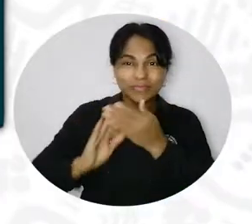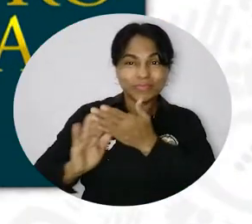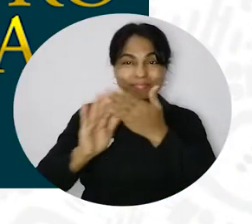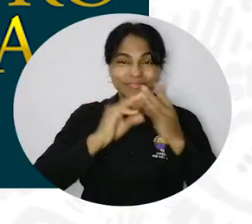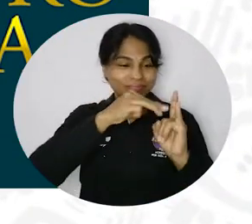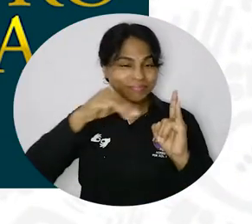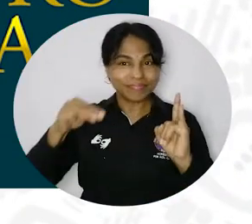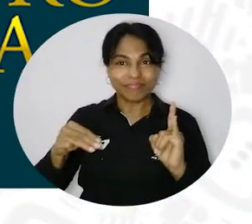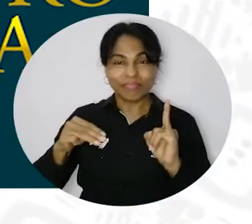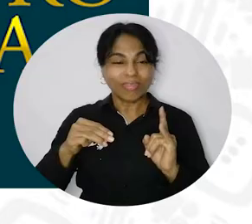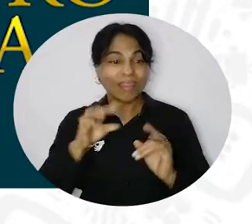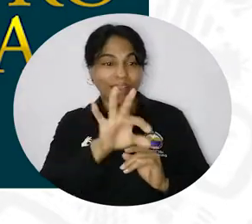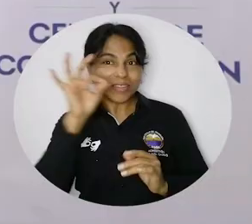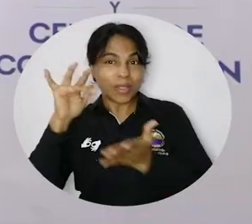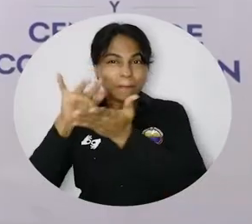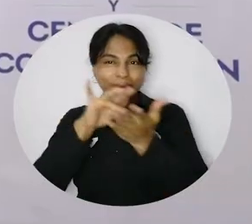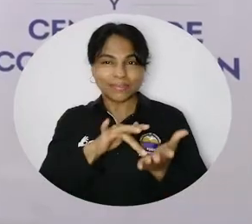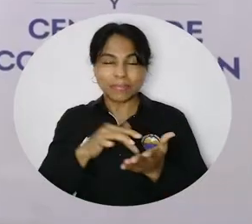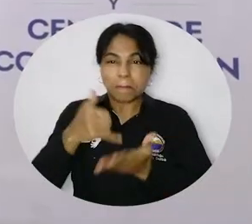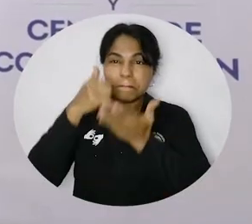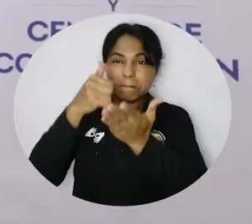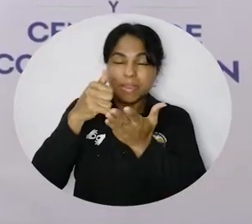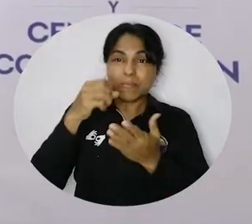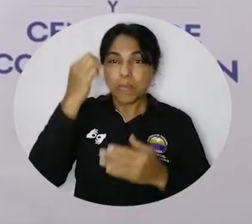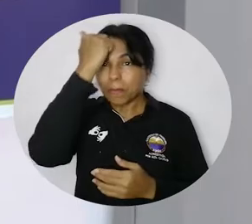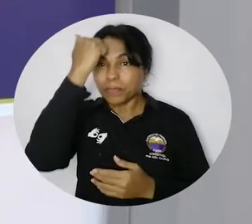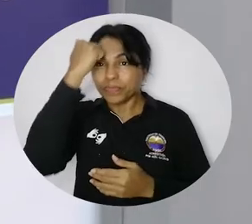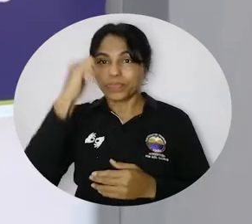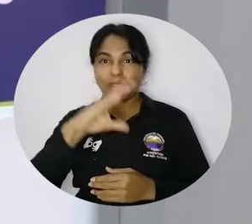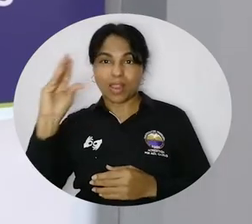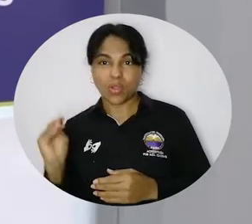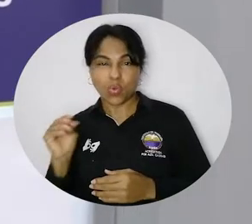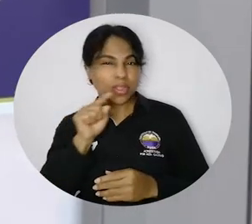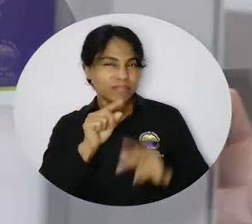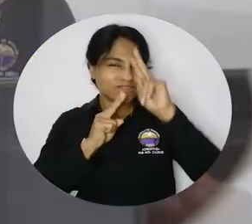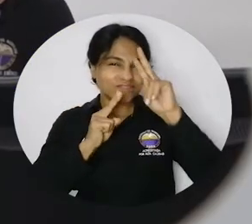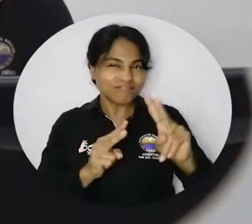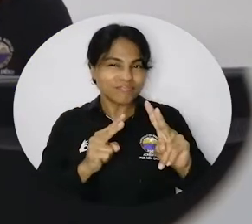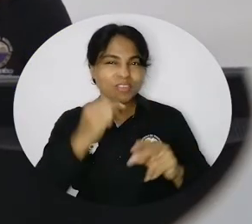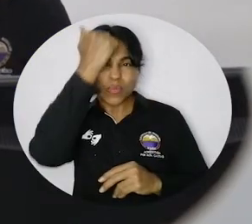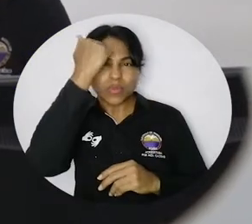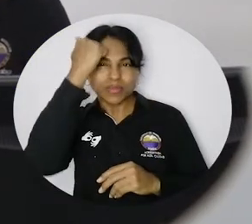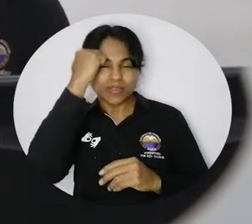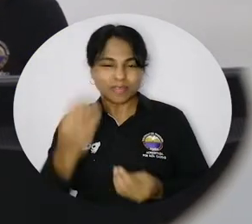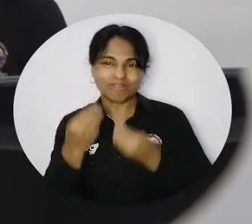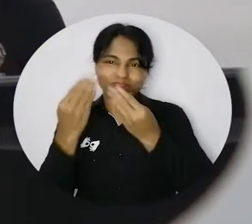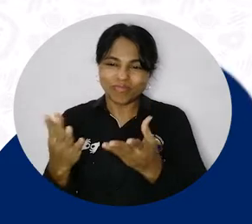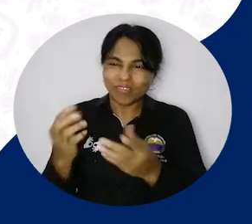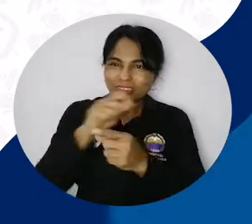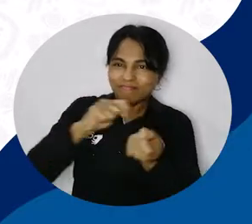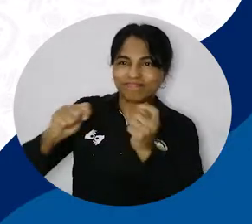sido nominada al Premio Maestro de la Costa, un reconocimiento que enaltece la labor de los maestros que contribuyen a la transformación de la